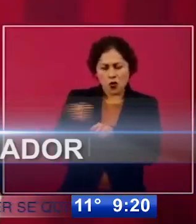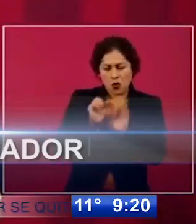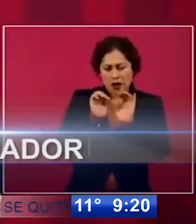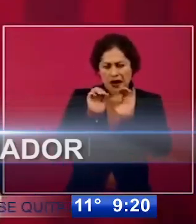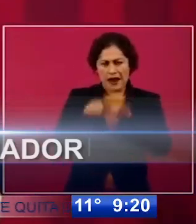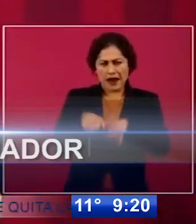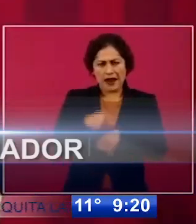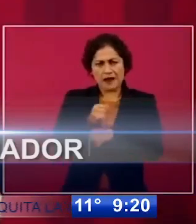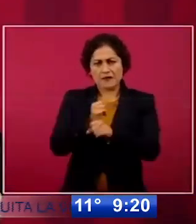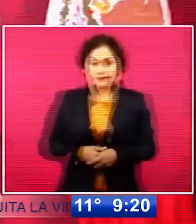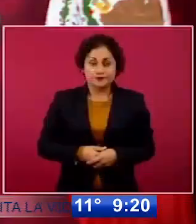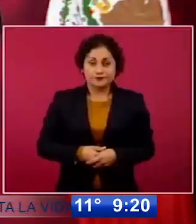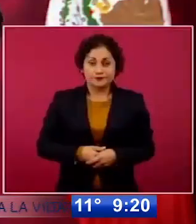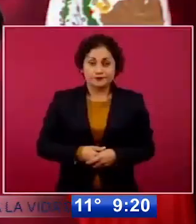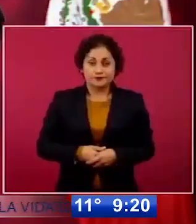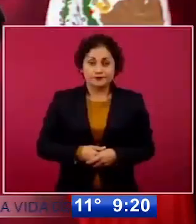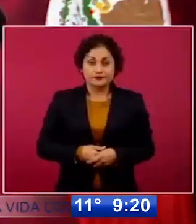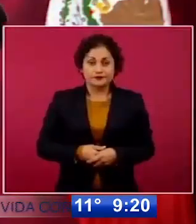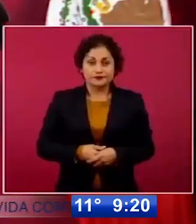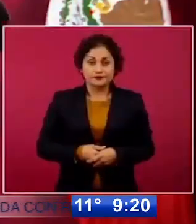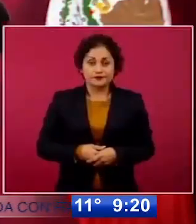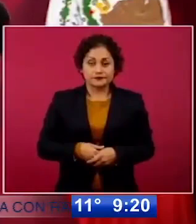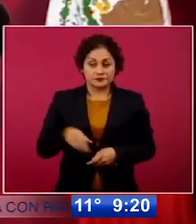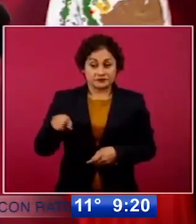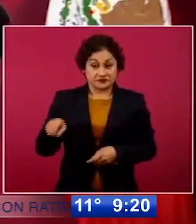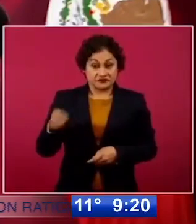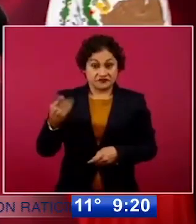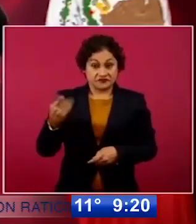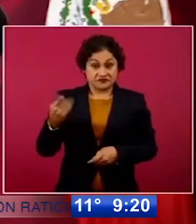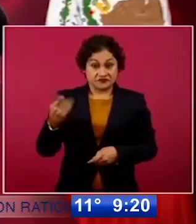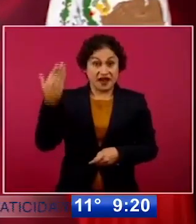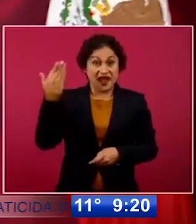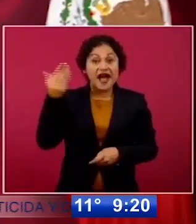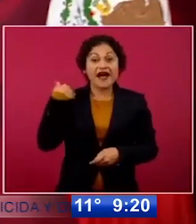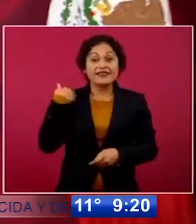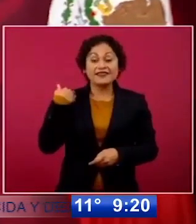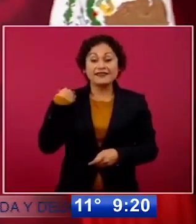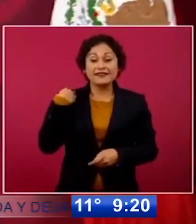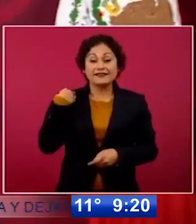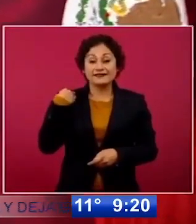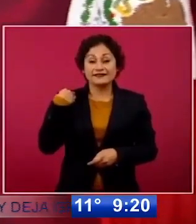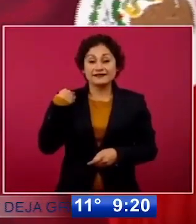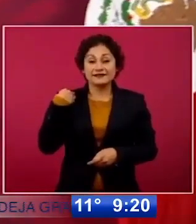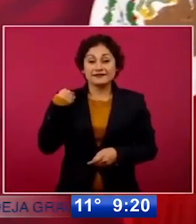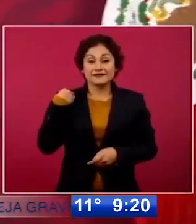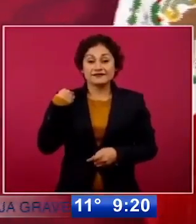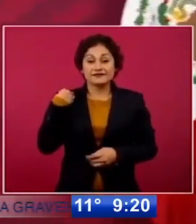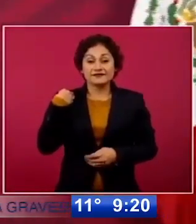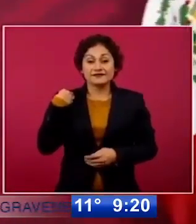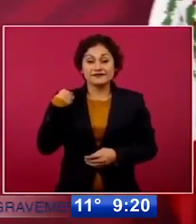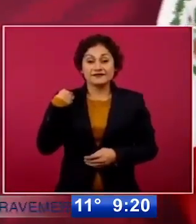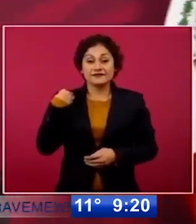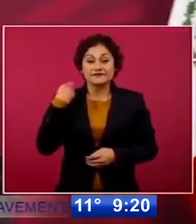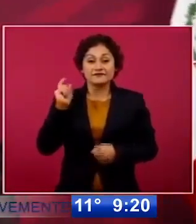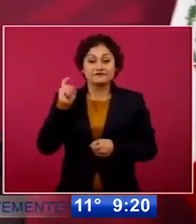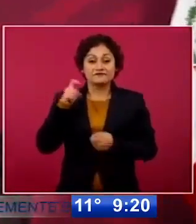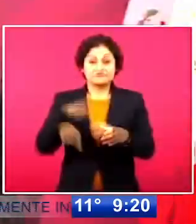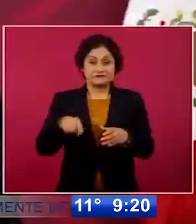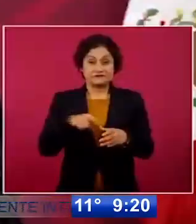tu beca de investigador? ¿Pertenecías a el